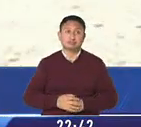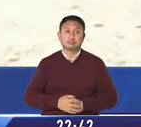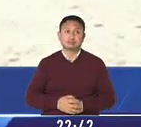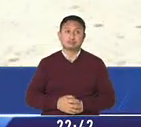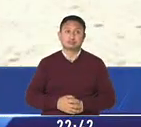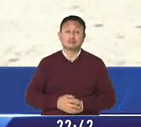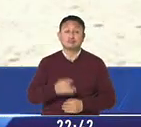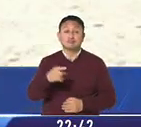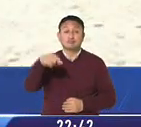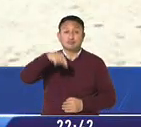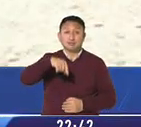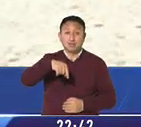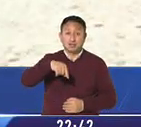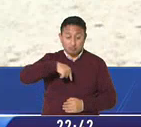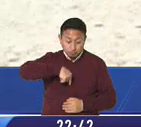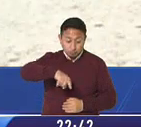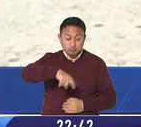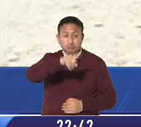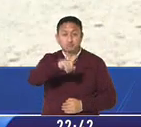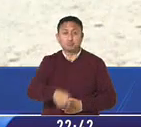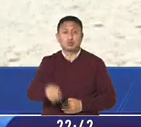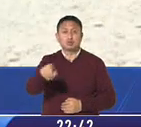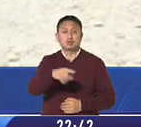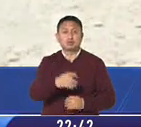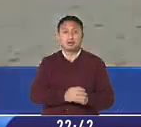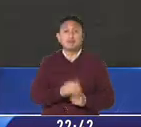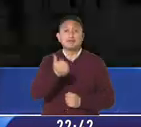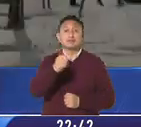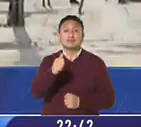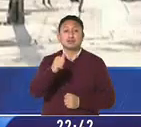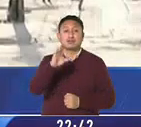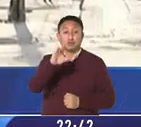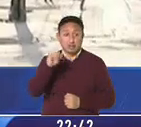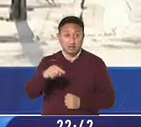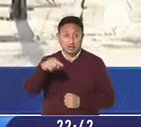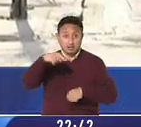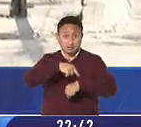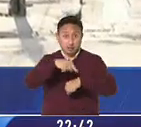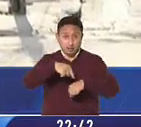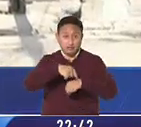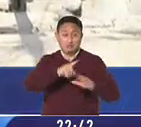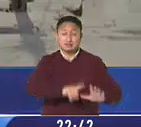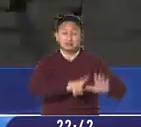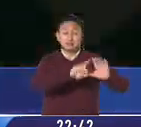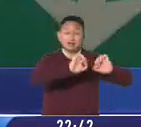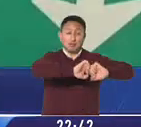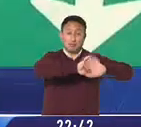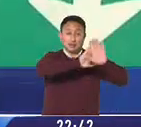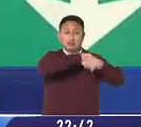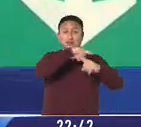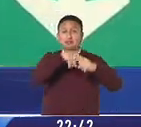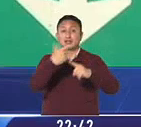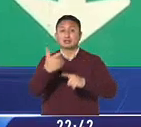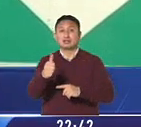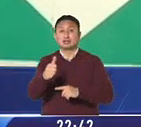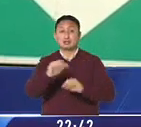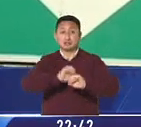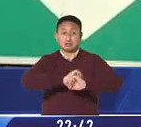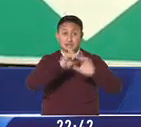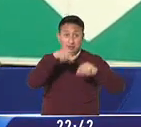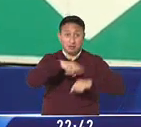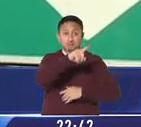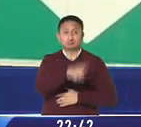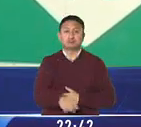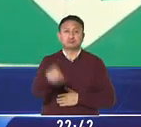Se le prohíbe la circulación a los vehículos de más de 10 toneladas en horarios de 6 de la mañana a 10 de la mañana. Se